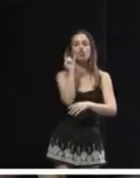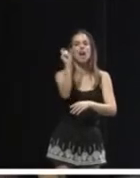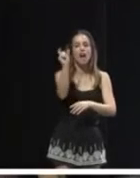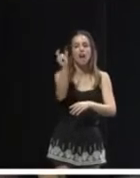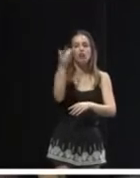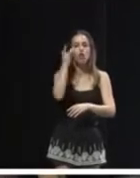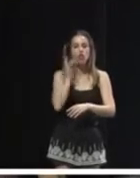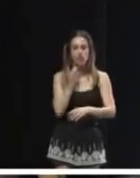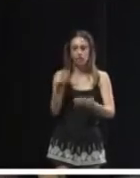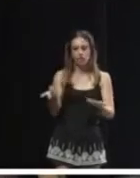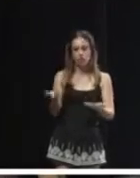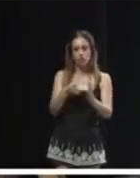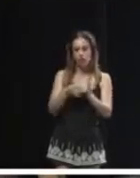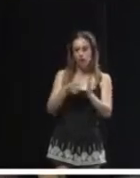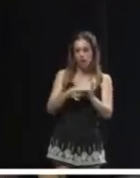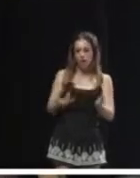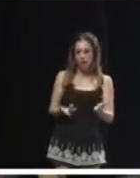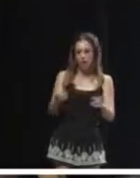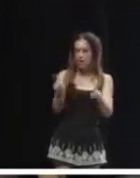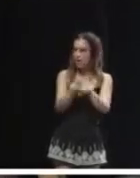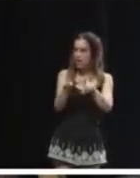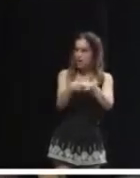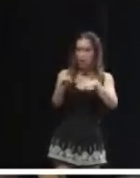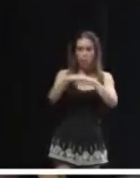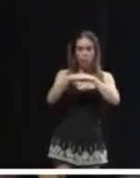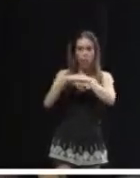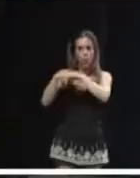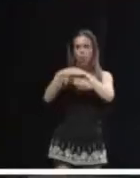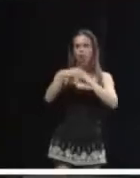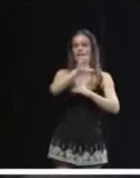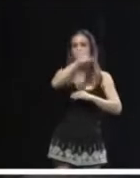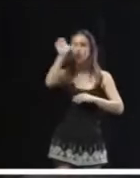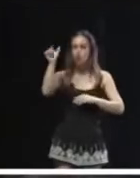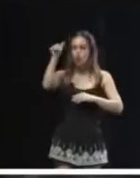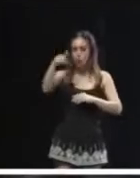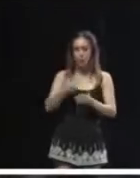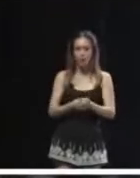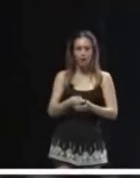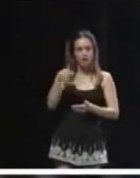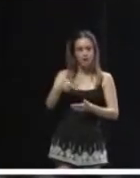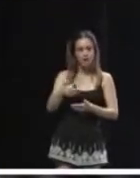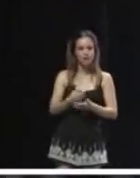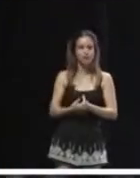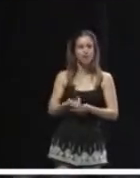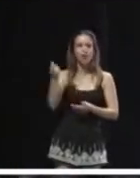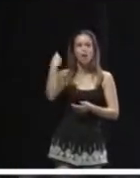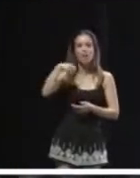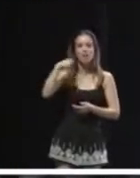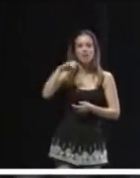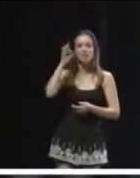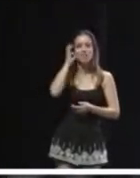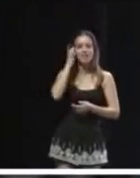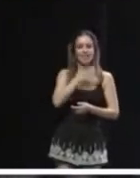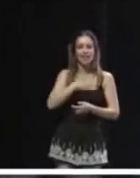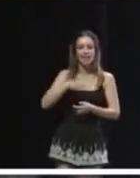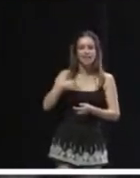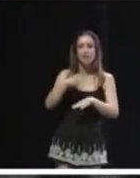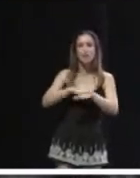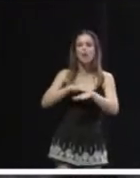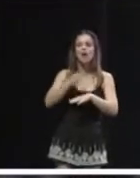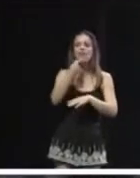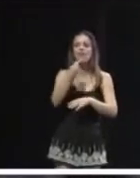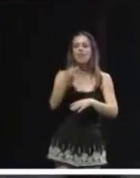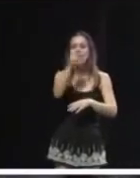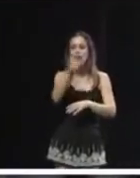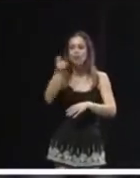como en Europa, exactamente igual que en Europa. Pero quiero ser presidenta también para decirle a la gente